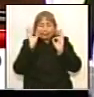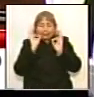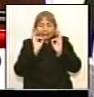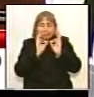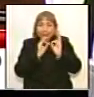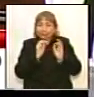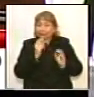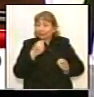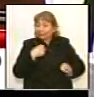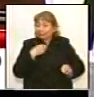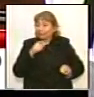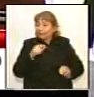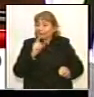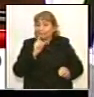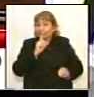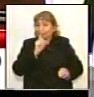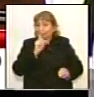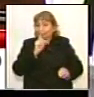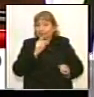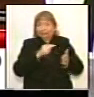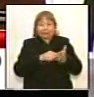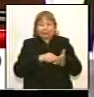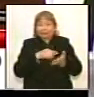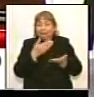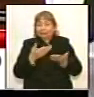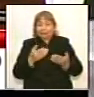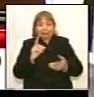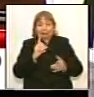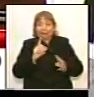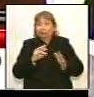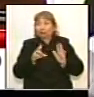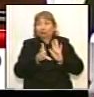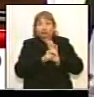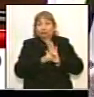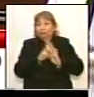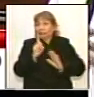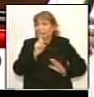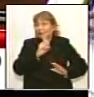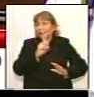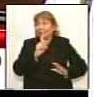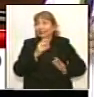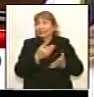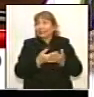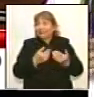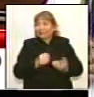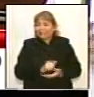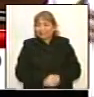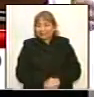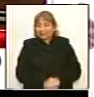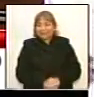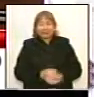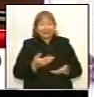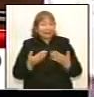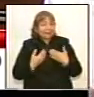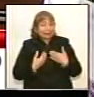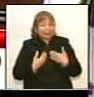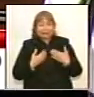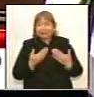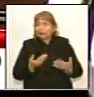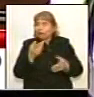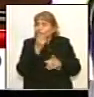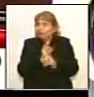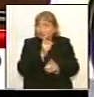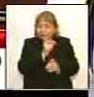Aquí no se está estableciendo ninguna derogatoria específica de ninguna ley. Por lo tanto, las leyes tendrán la misma vigencia que han tenido